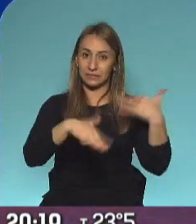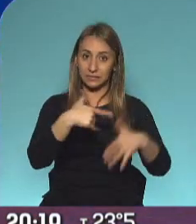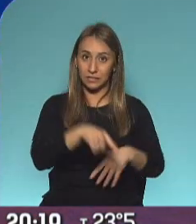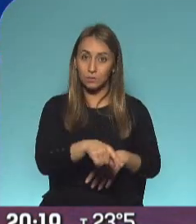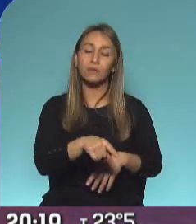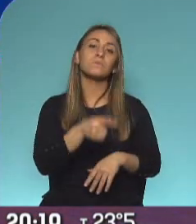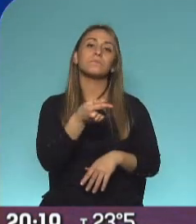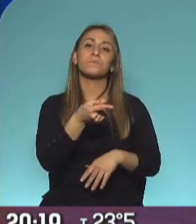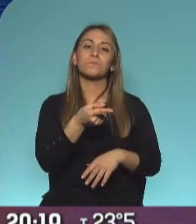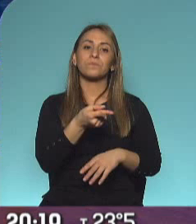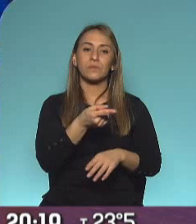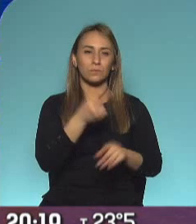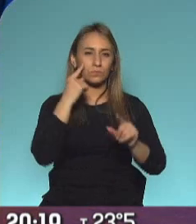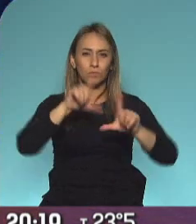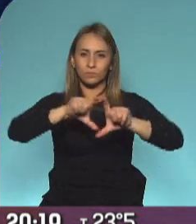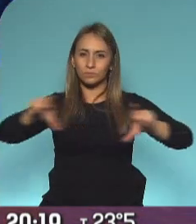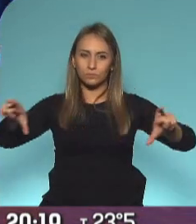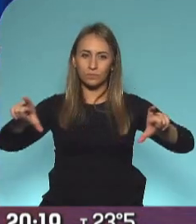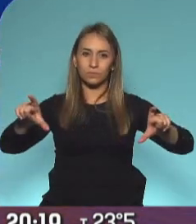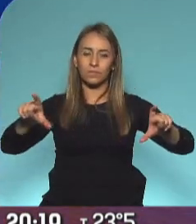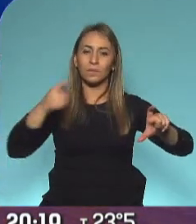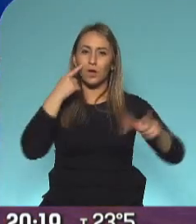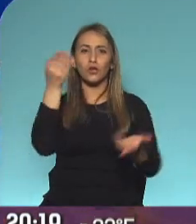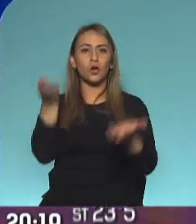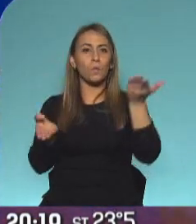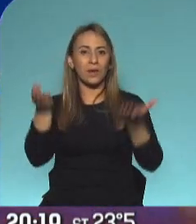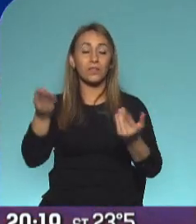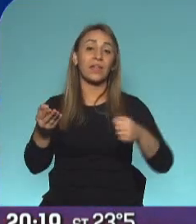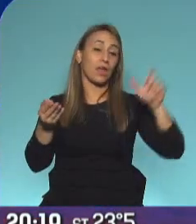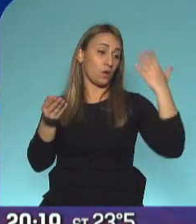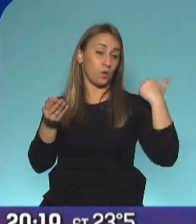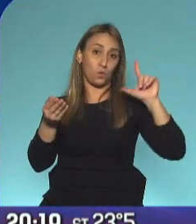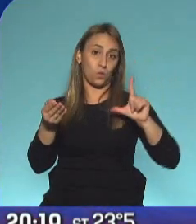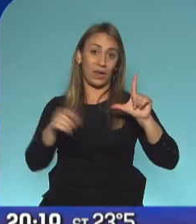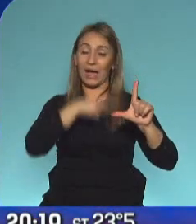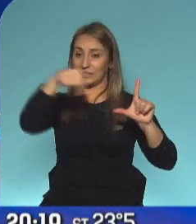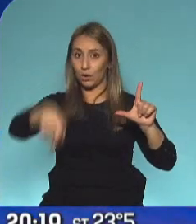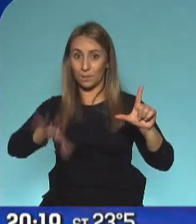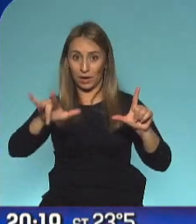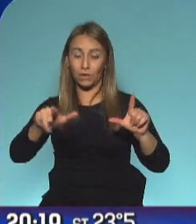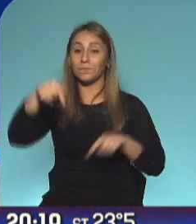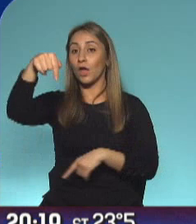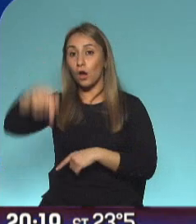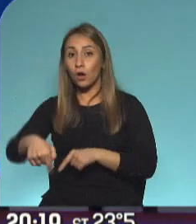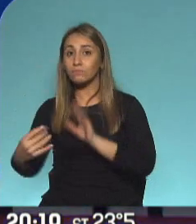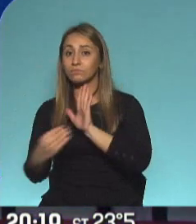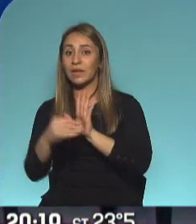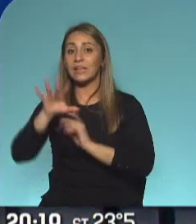Lo repasamos en esta placa breve y hacemos una comparación y un seguimiento desde el lunes hasta hoy miércoles. Hoy se